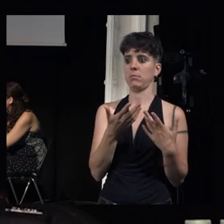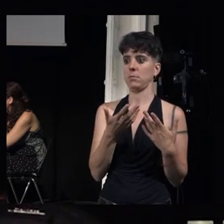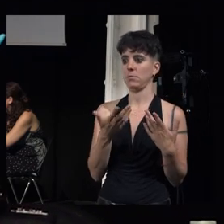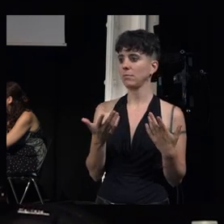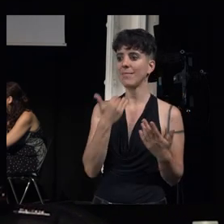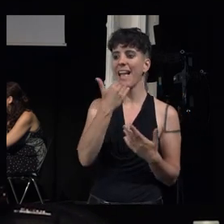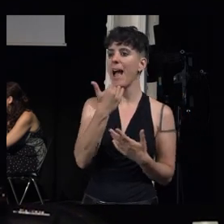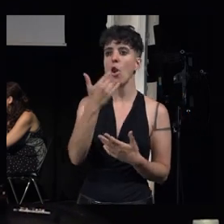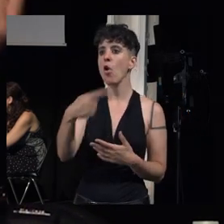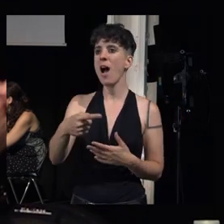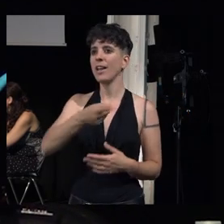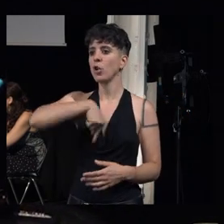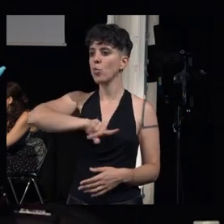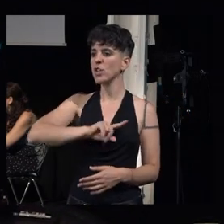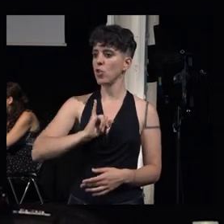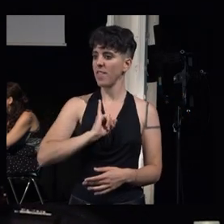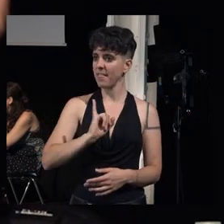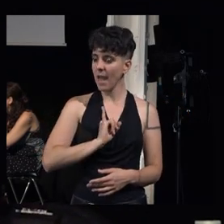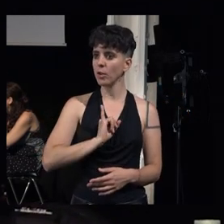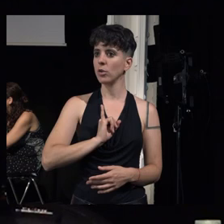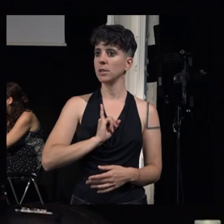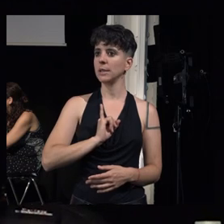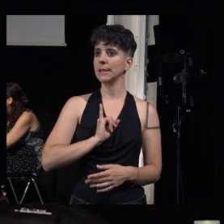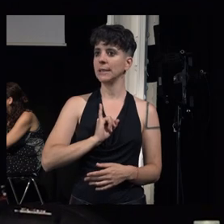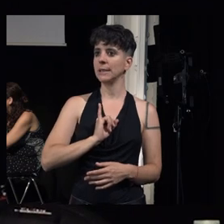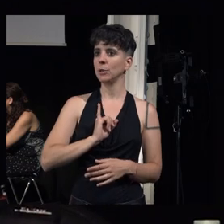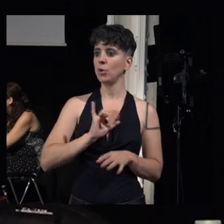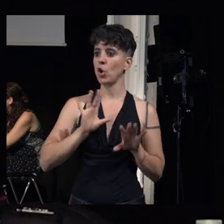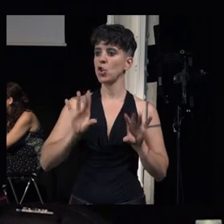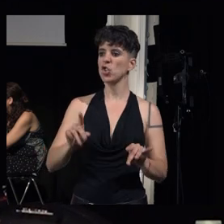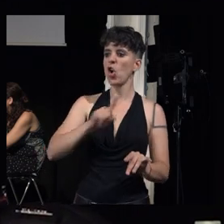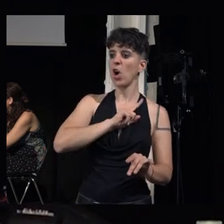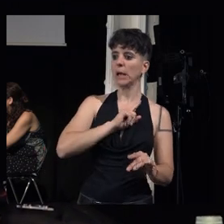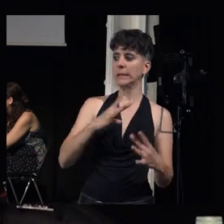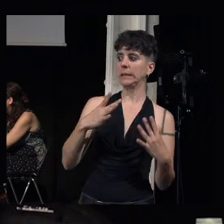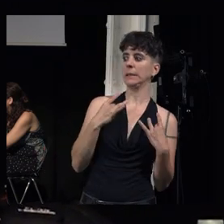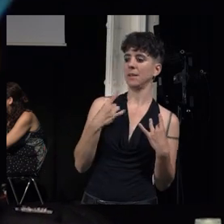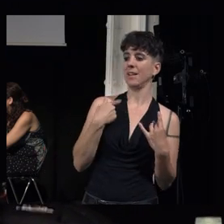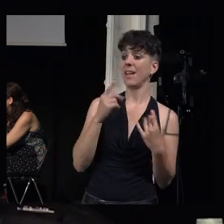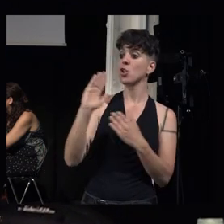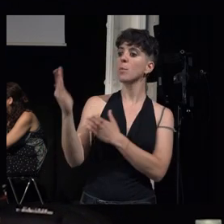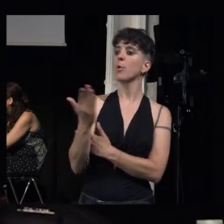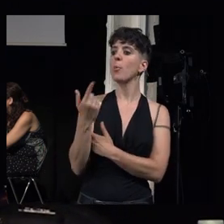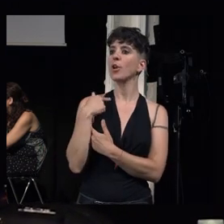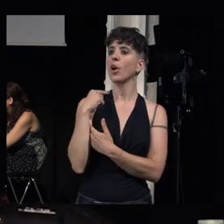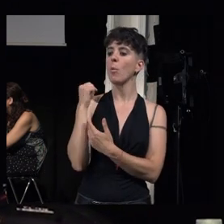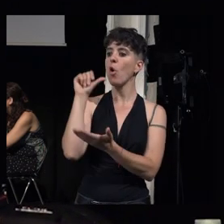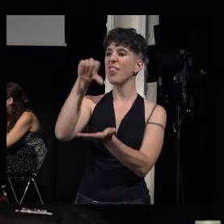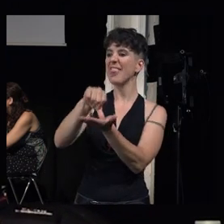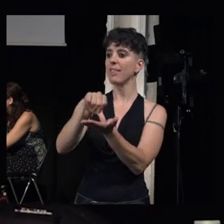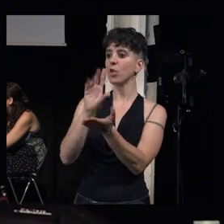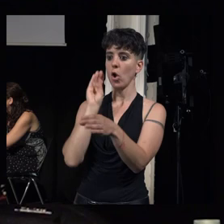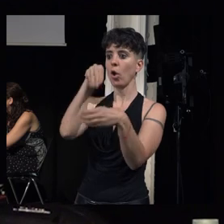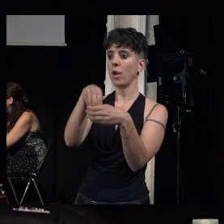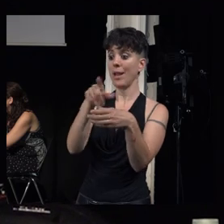algo nuestro identitario que nos está tocando cuando se nos propone pasar a formar parte del centro y dejar de hablar desde el